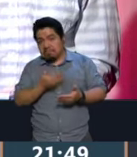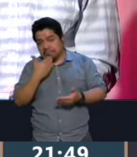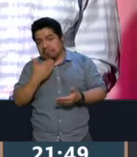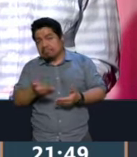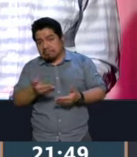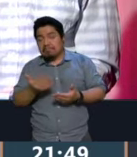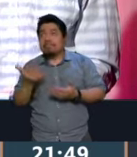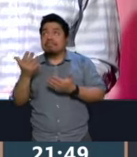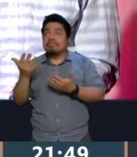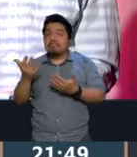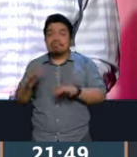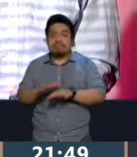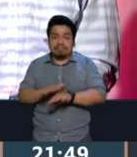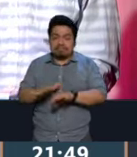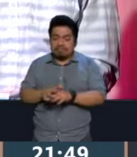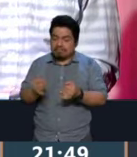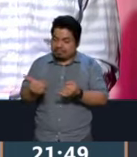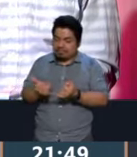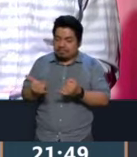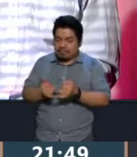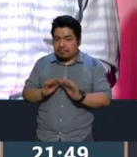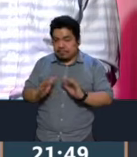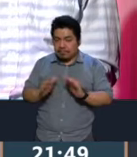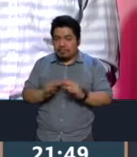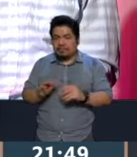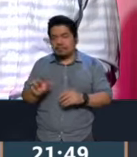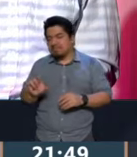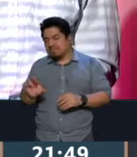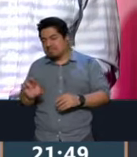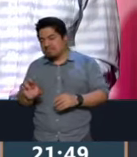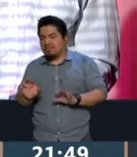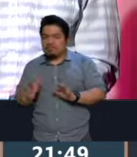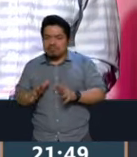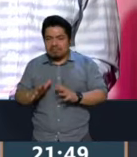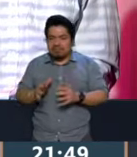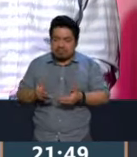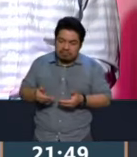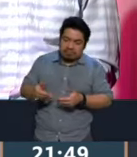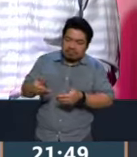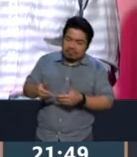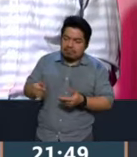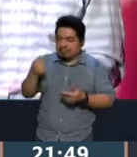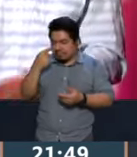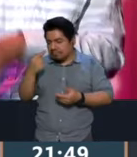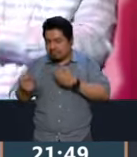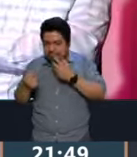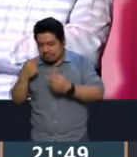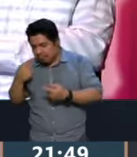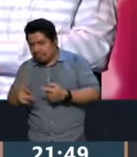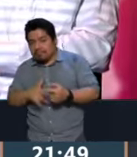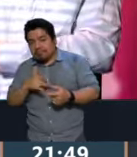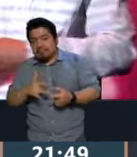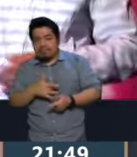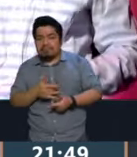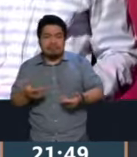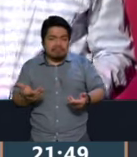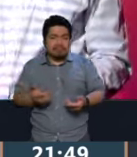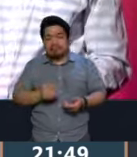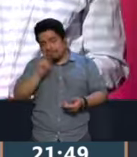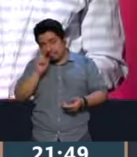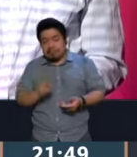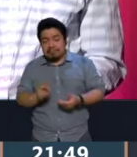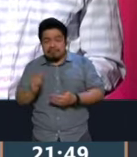de esperanza y de cambio, ¿no? Que esto es un poco lema de Xóchitl, pero lo que yo he visto en las calles y lo que hemos visto en las calles, como lo sentimos, pues es que